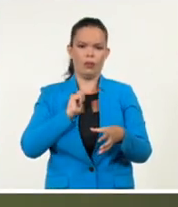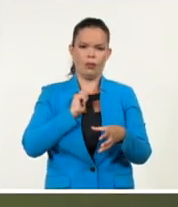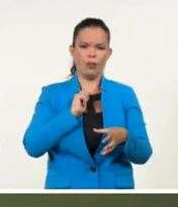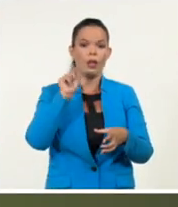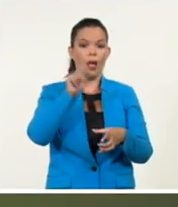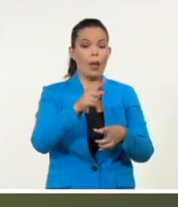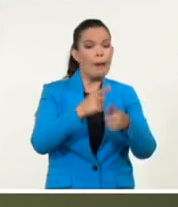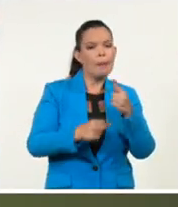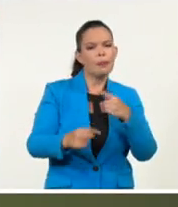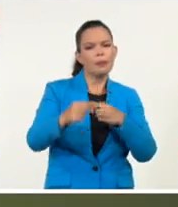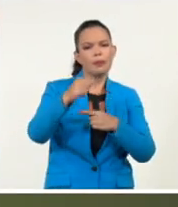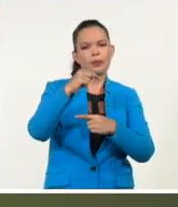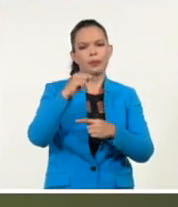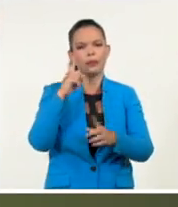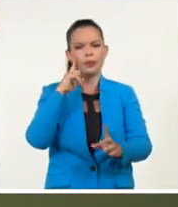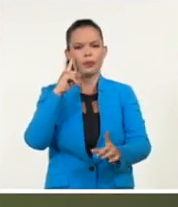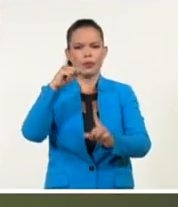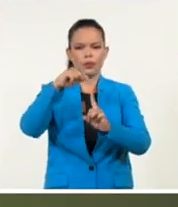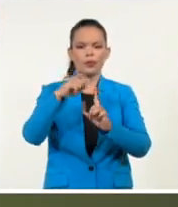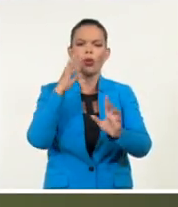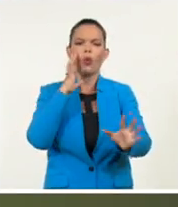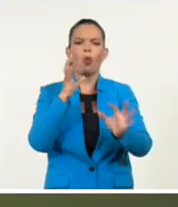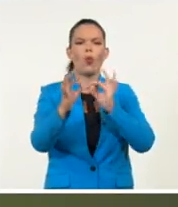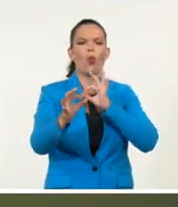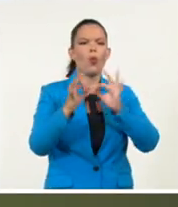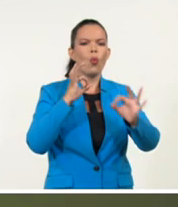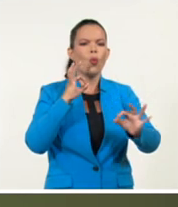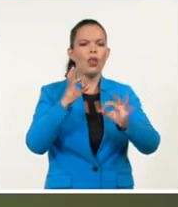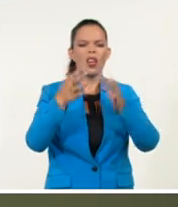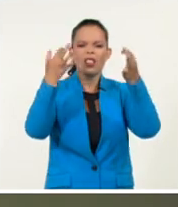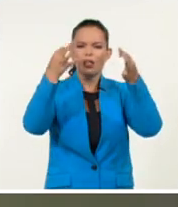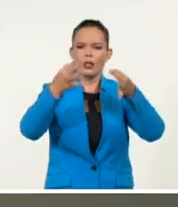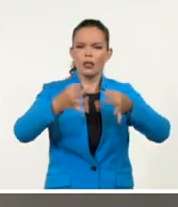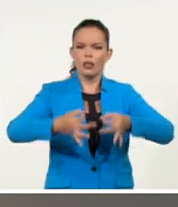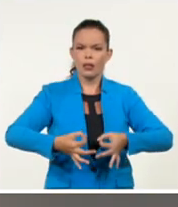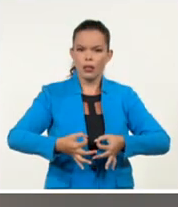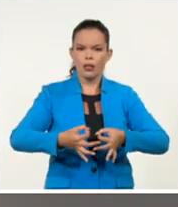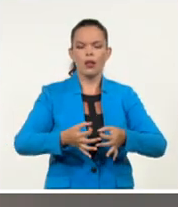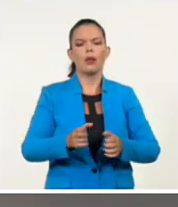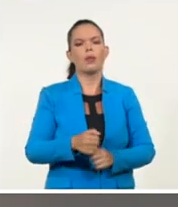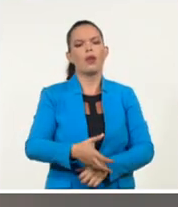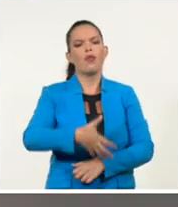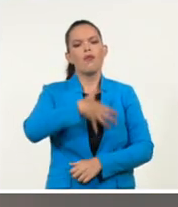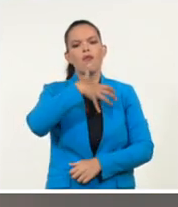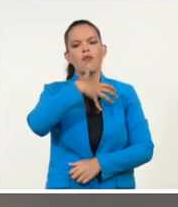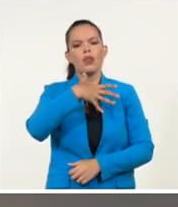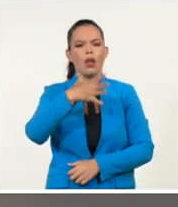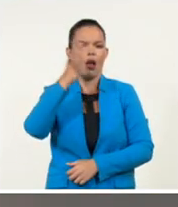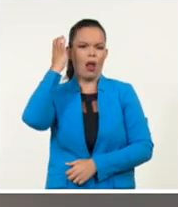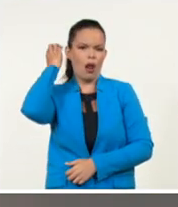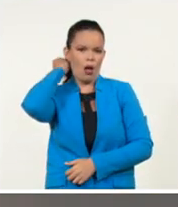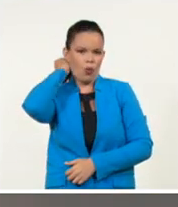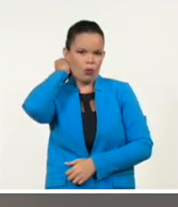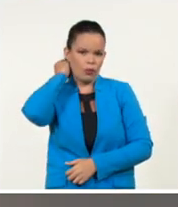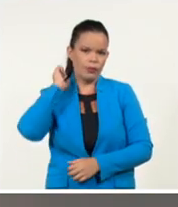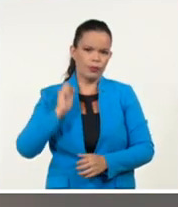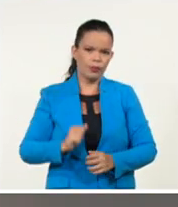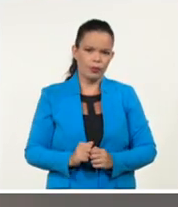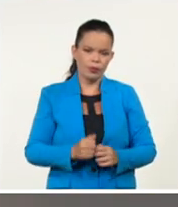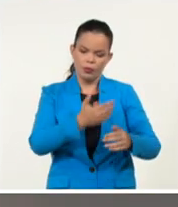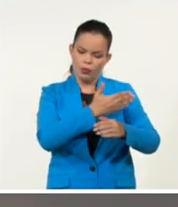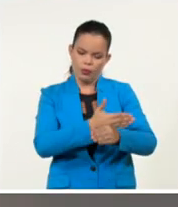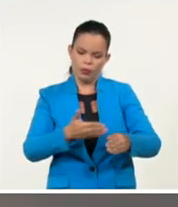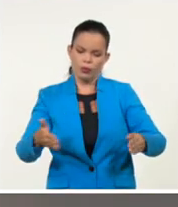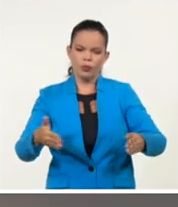indiscutible mérito es haber cuidado con celo la vida de fidel raúl y la generación histórica la dirección de seguridad personal